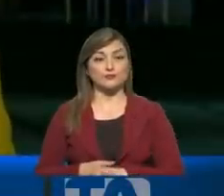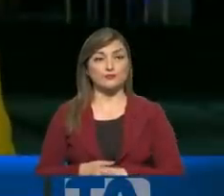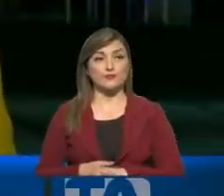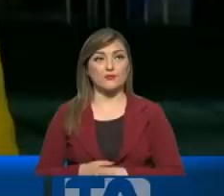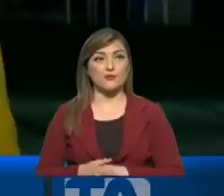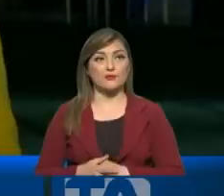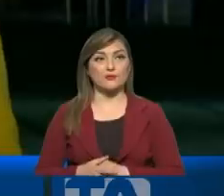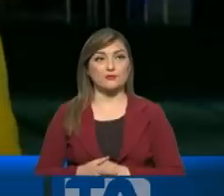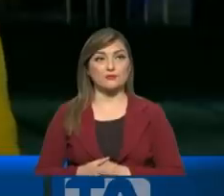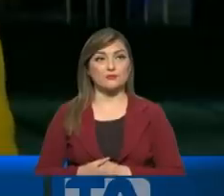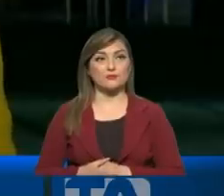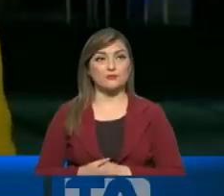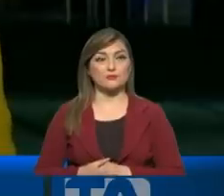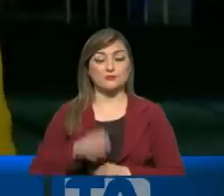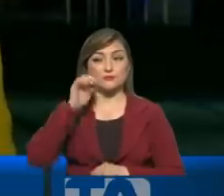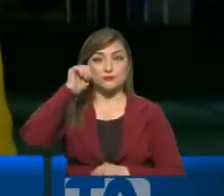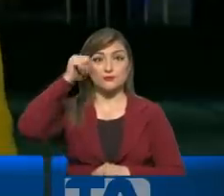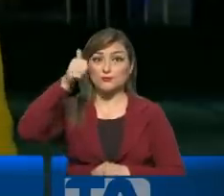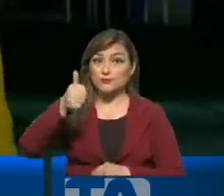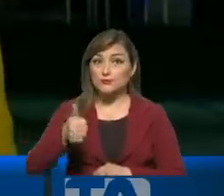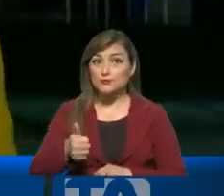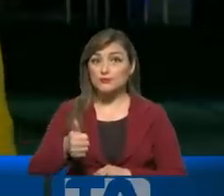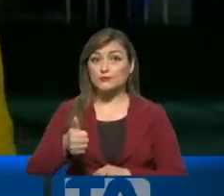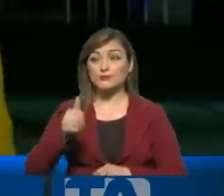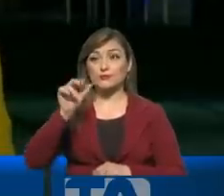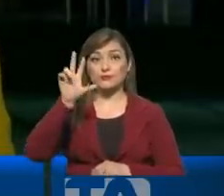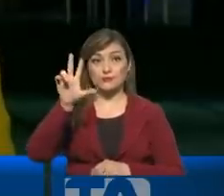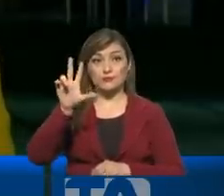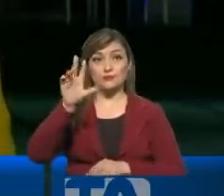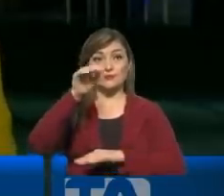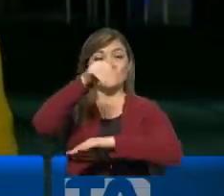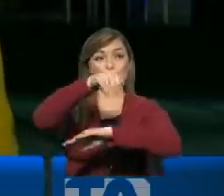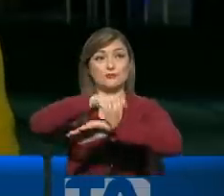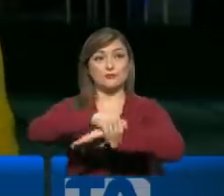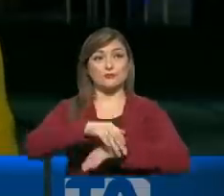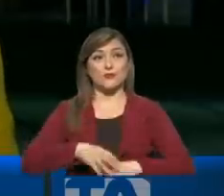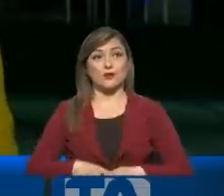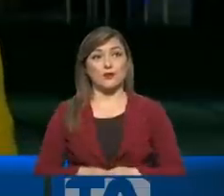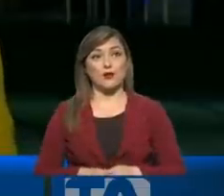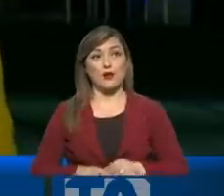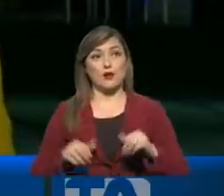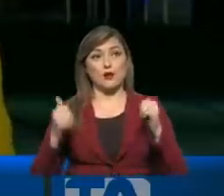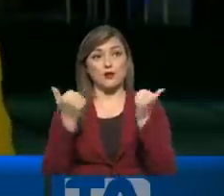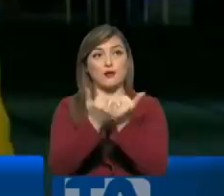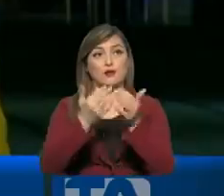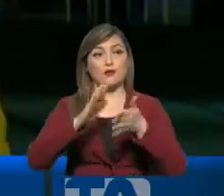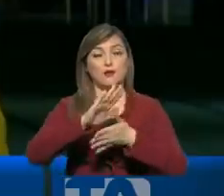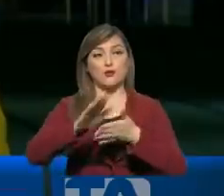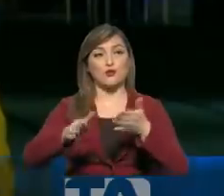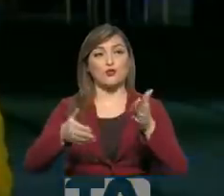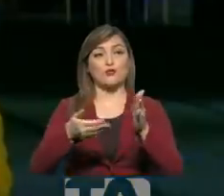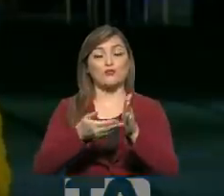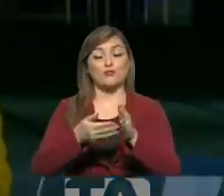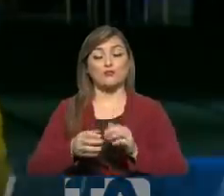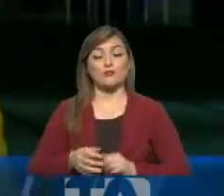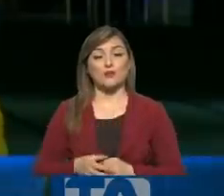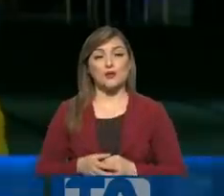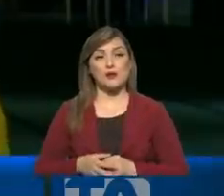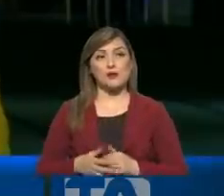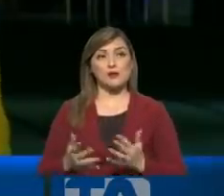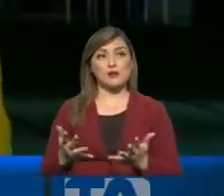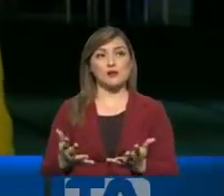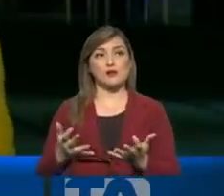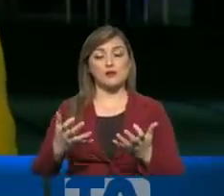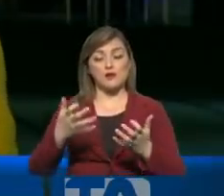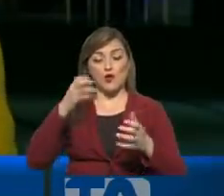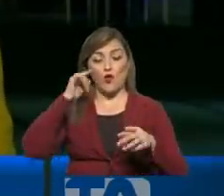Y bueno, pues será mañana entonces a las 3 de la tarde cuando los asambleístas nuevamente intenten